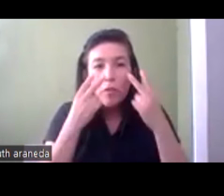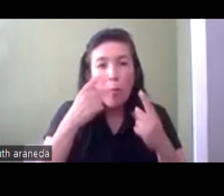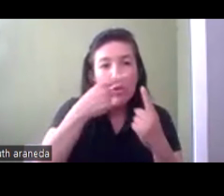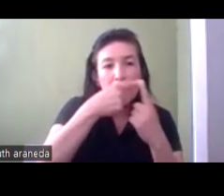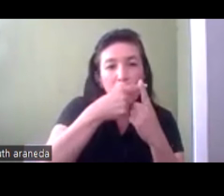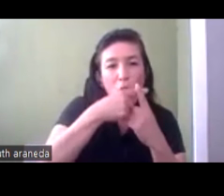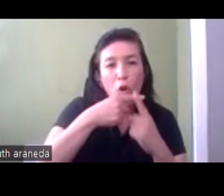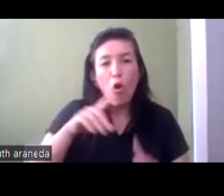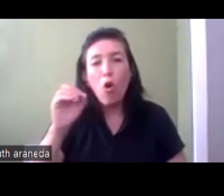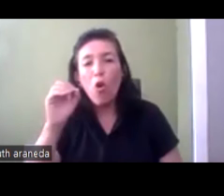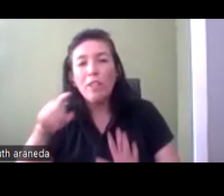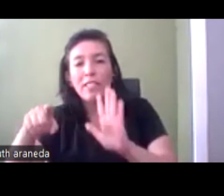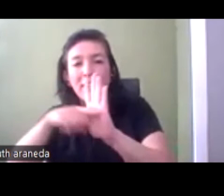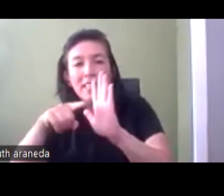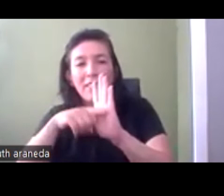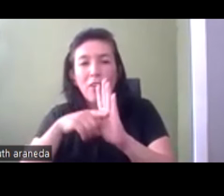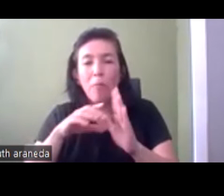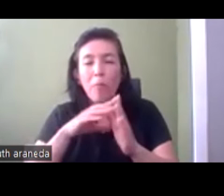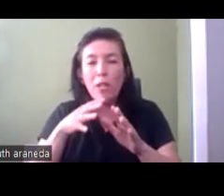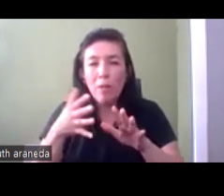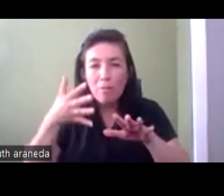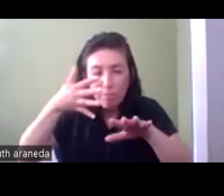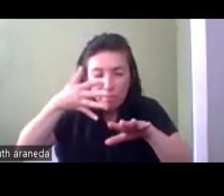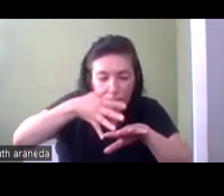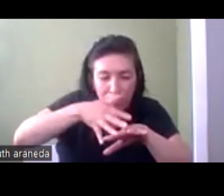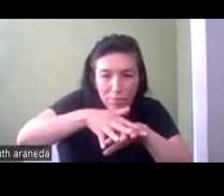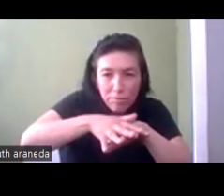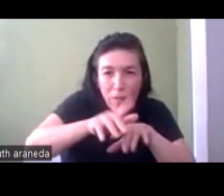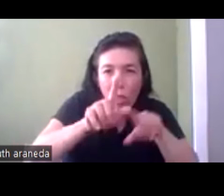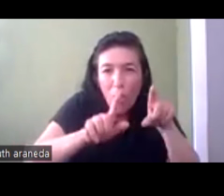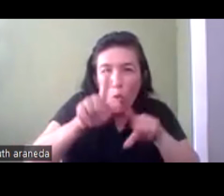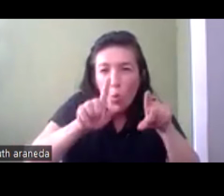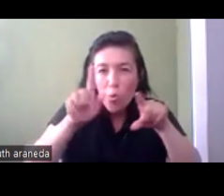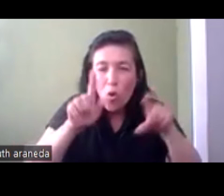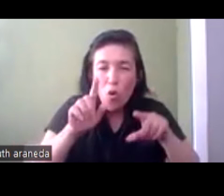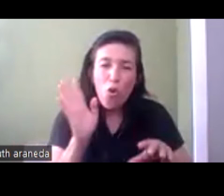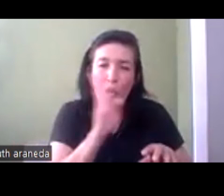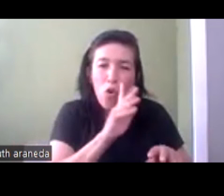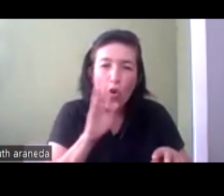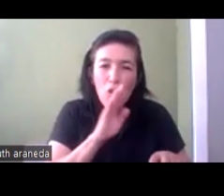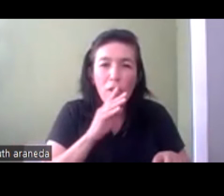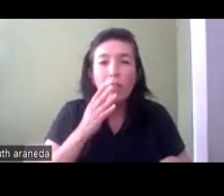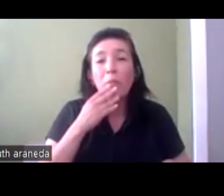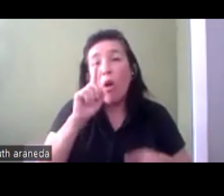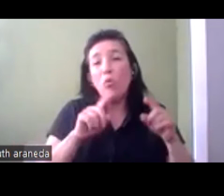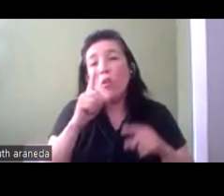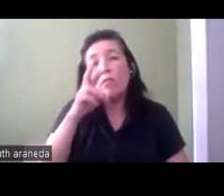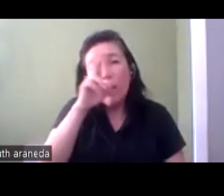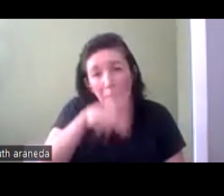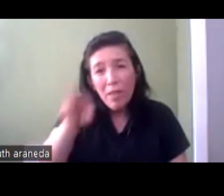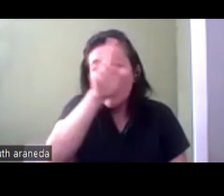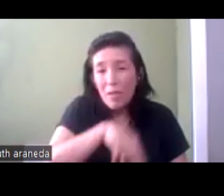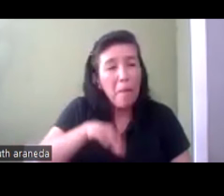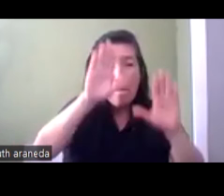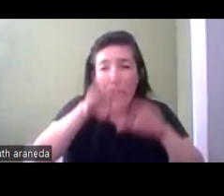decir, como esta superposición que hay de ciertos patrones decorativos, la repetición periódica de motivos que se ven